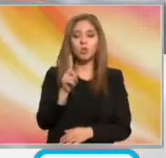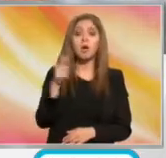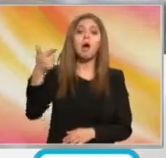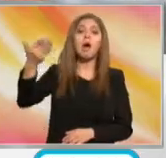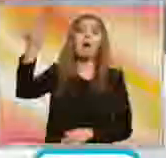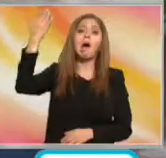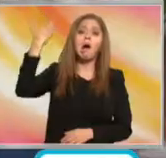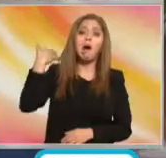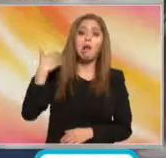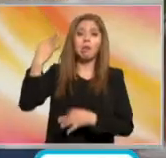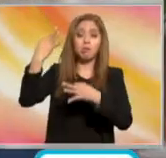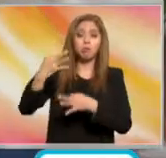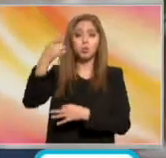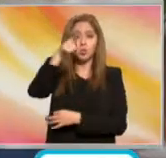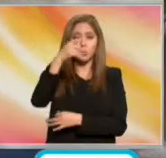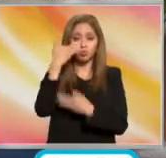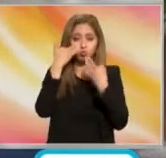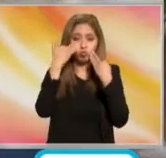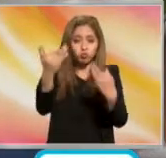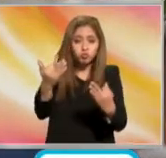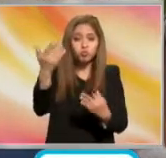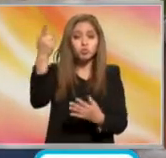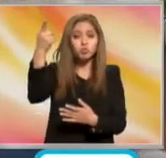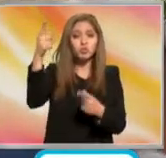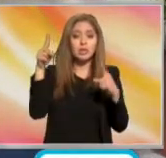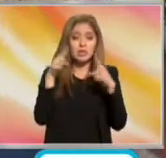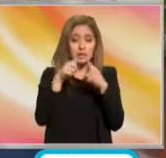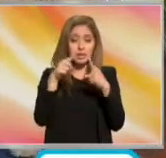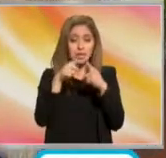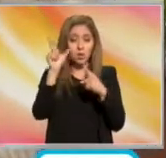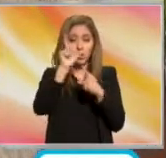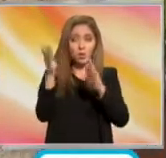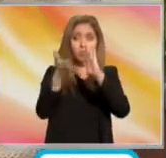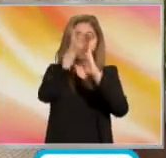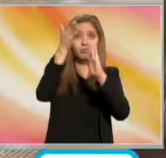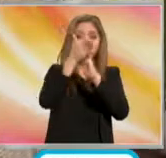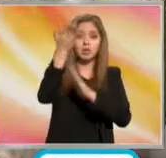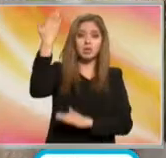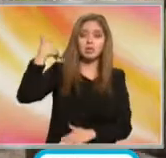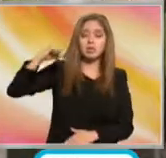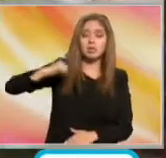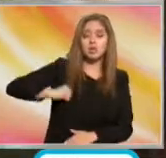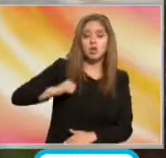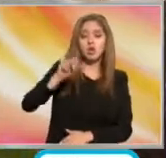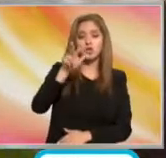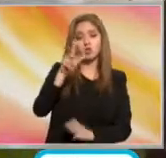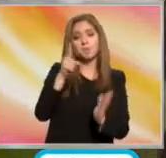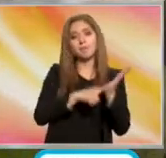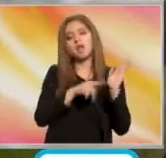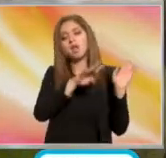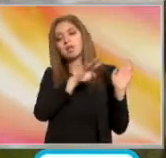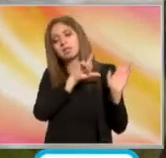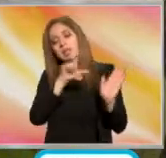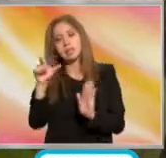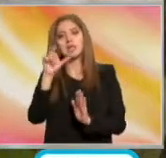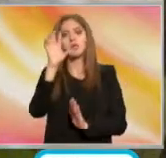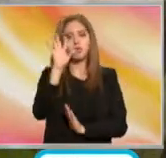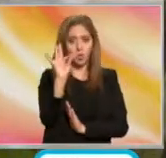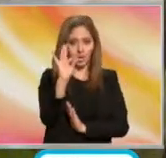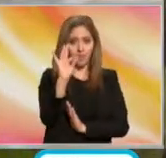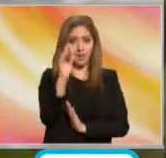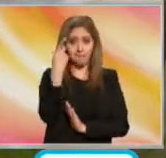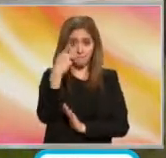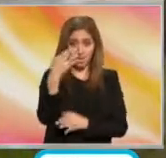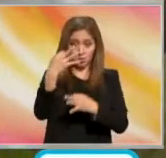tal. Vemos una iglesia que es del se terminó en el siglo XVIII, en Sí. 1740, pero en realidad es